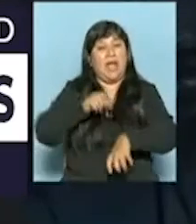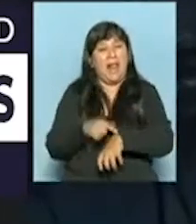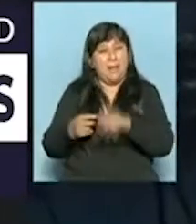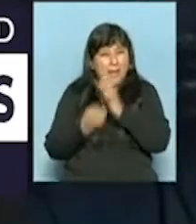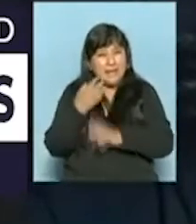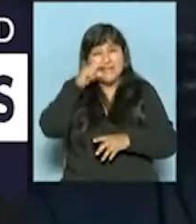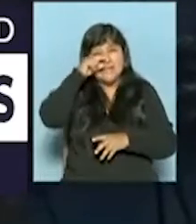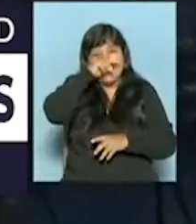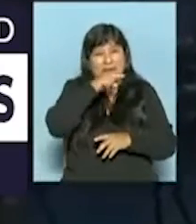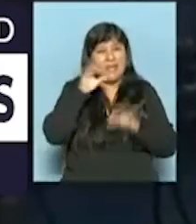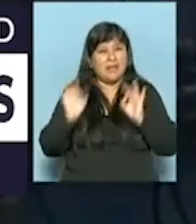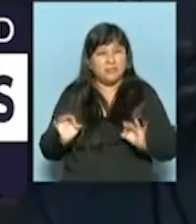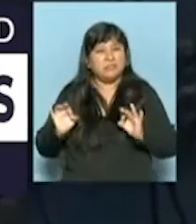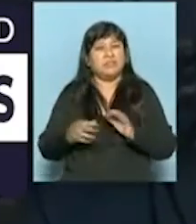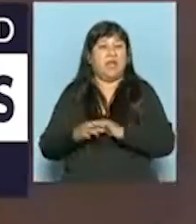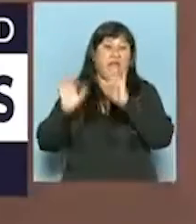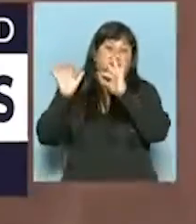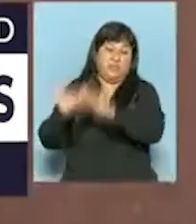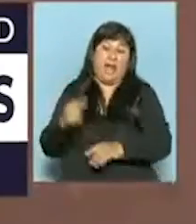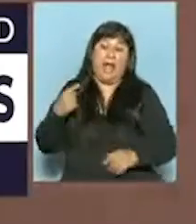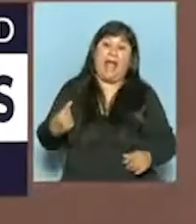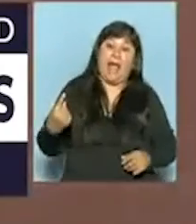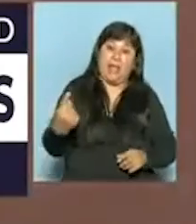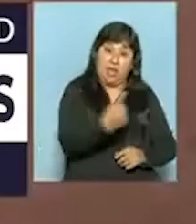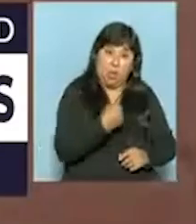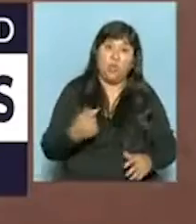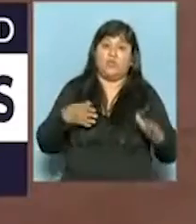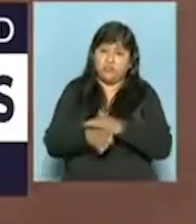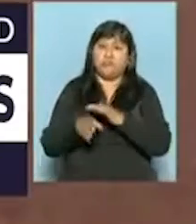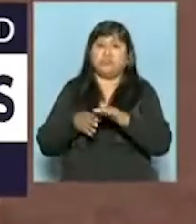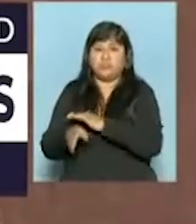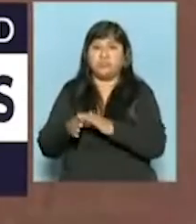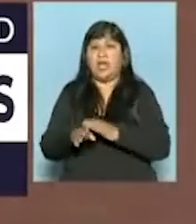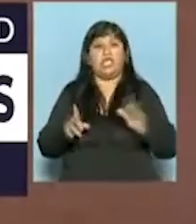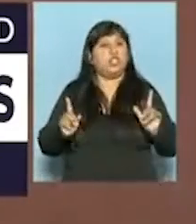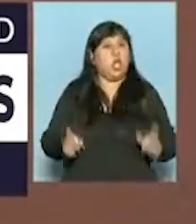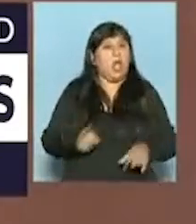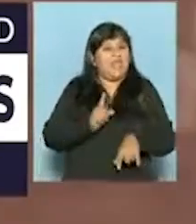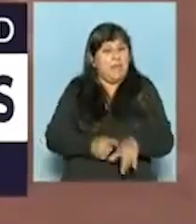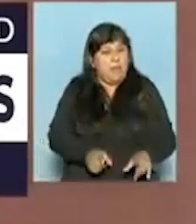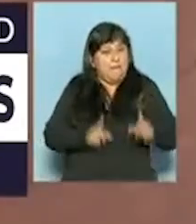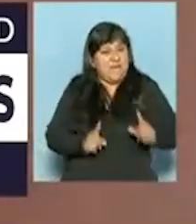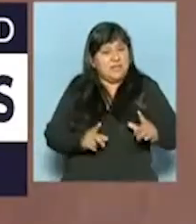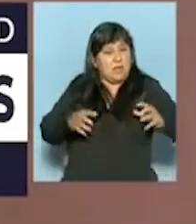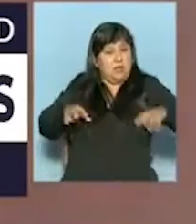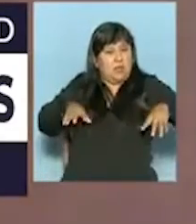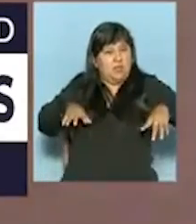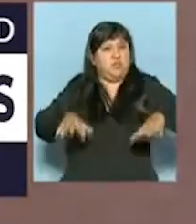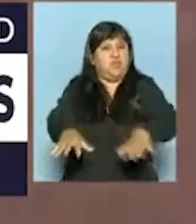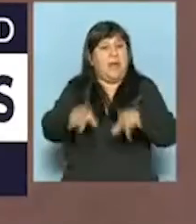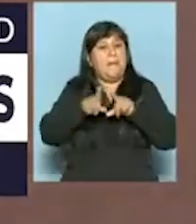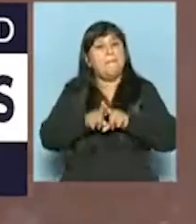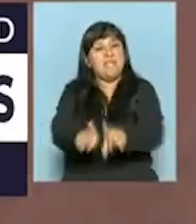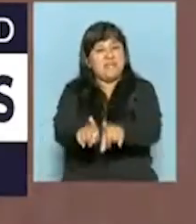allanamiento, se procedió a ingresar a cada uno de estos domicilios de manera simultánea, y es ahí donde se procede a la detención y la demora